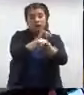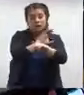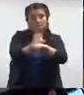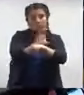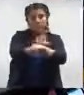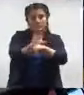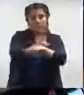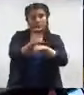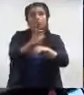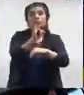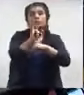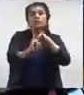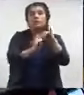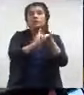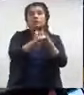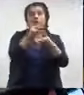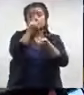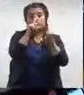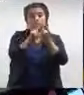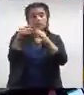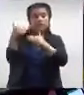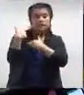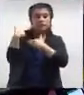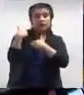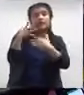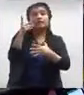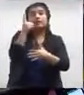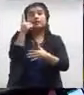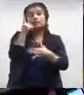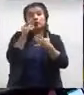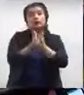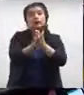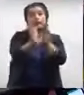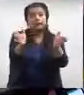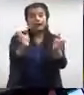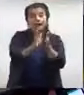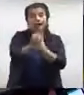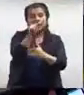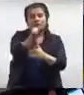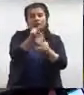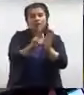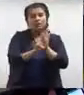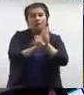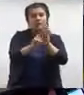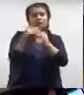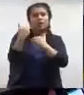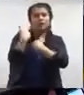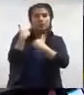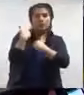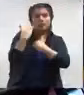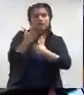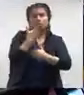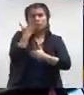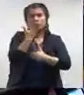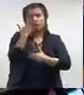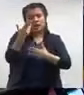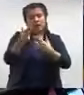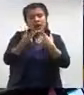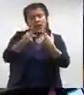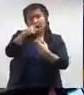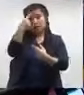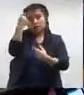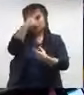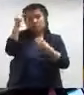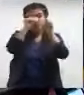subordinada jerárquicamente a la Dirección General. Es la responsable de facilitar la gestión de